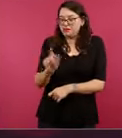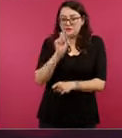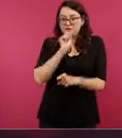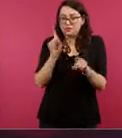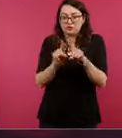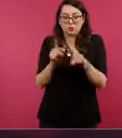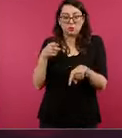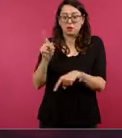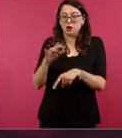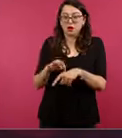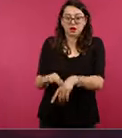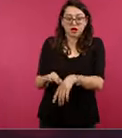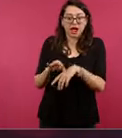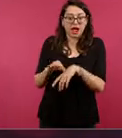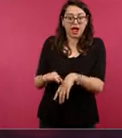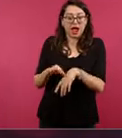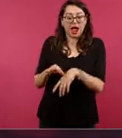Pero de eso